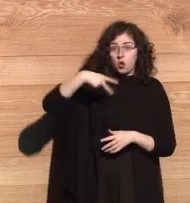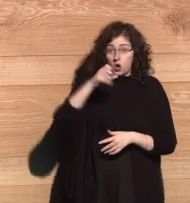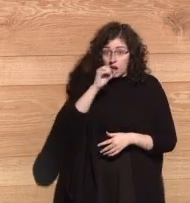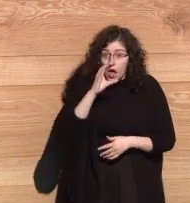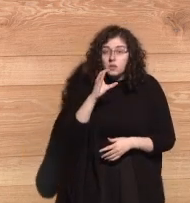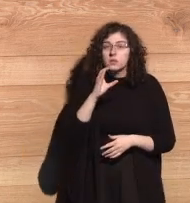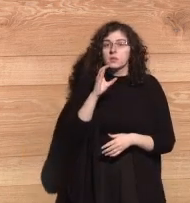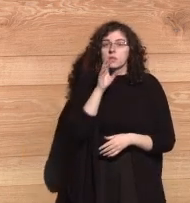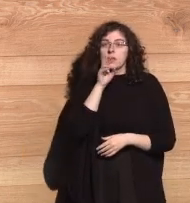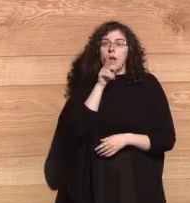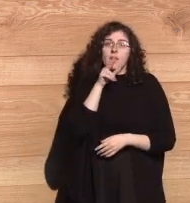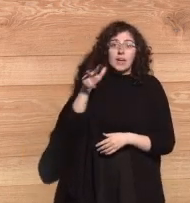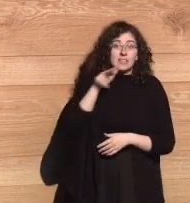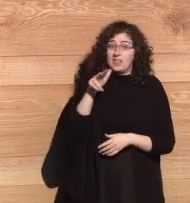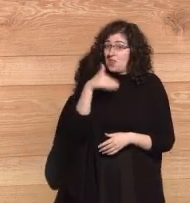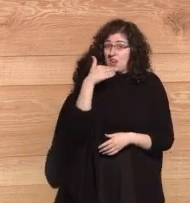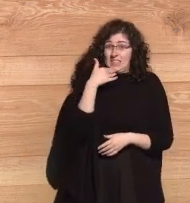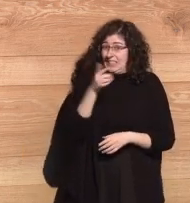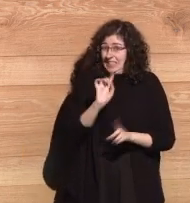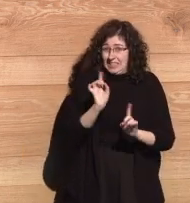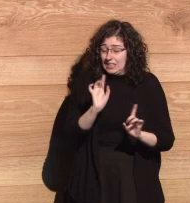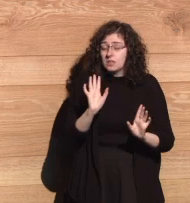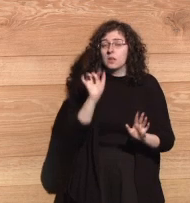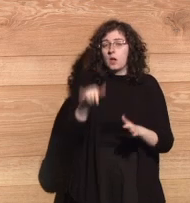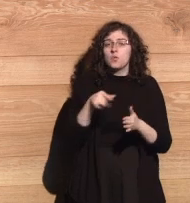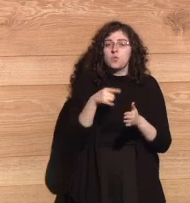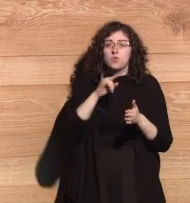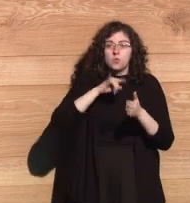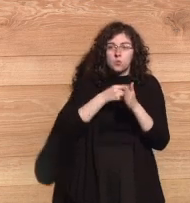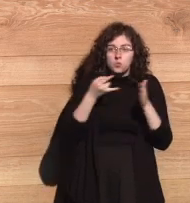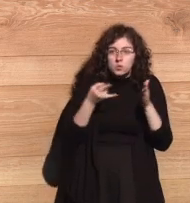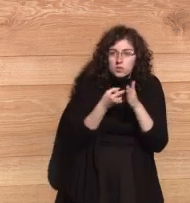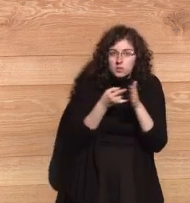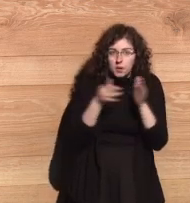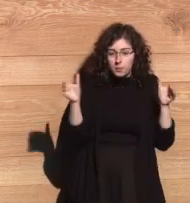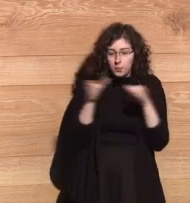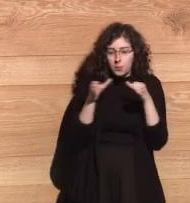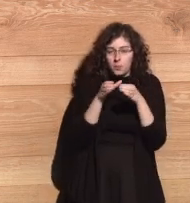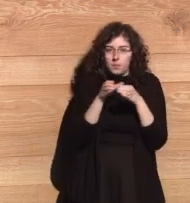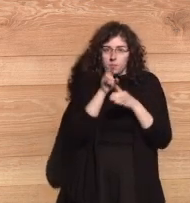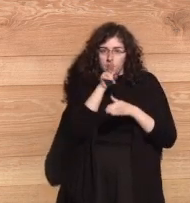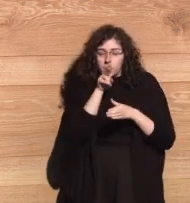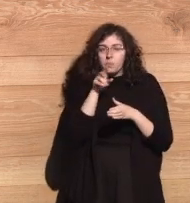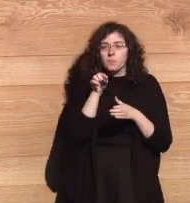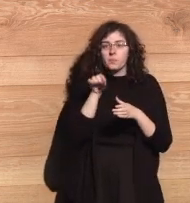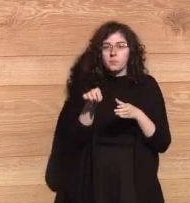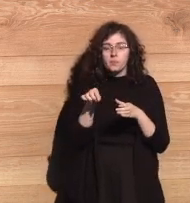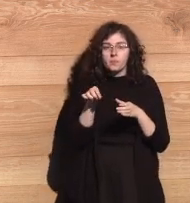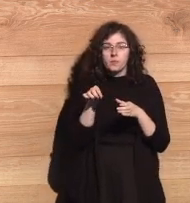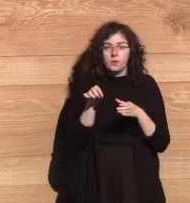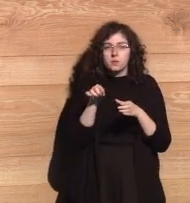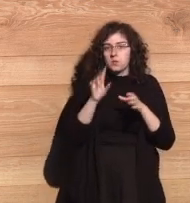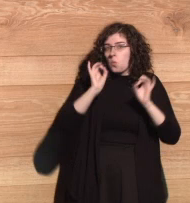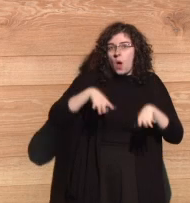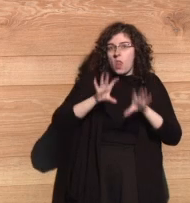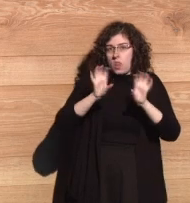hablan español casi, y había un sistema de autoparlantes, que la gente es como una radio,